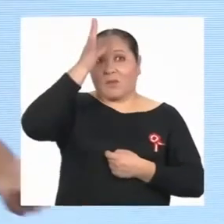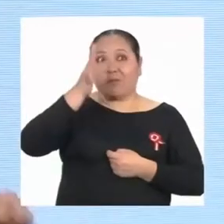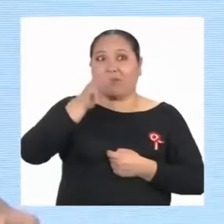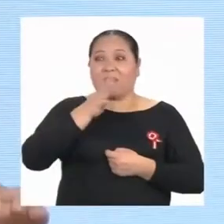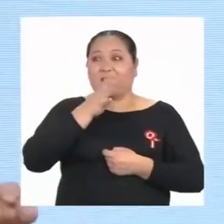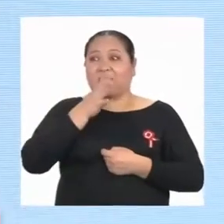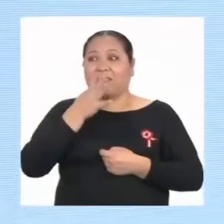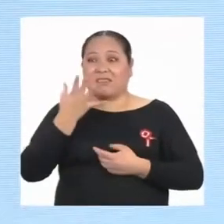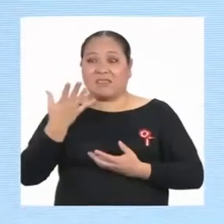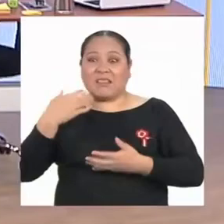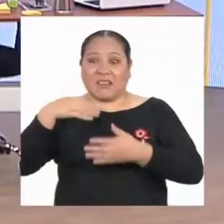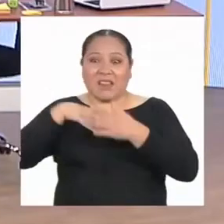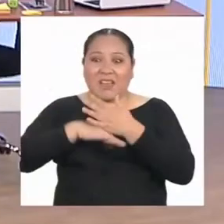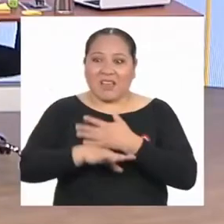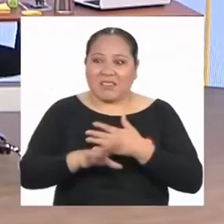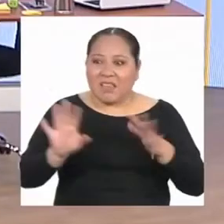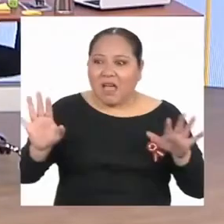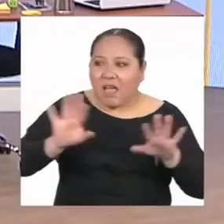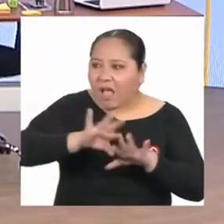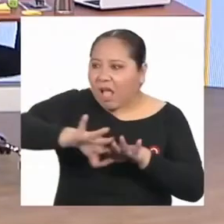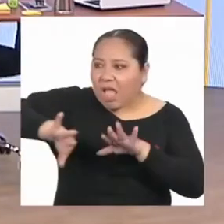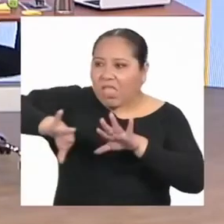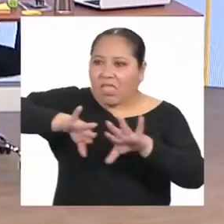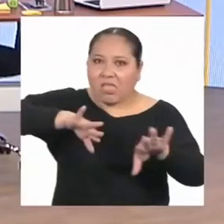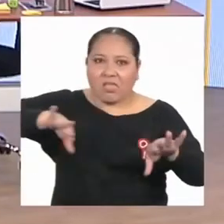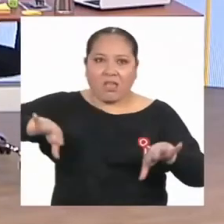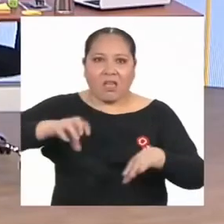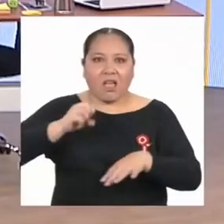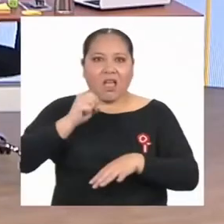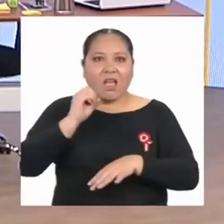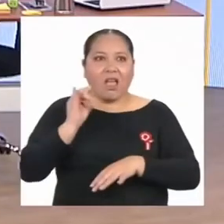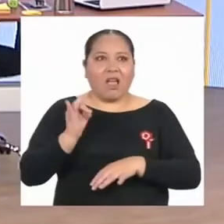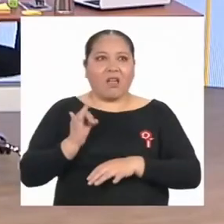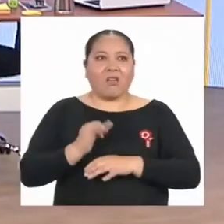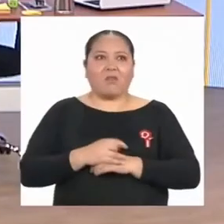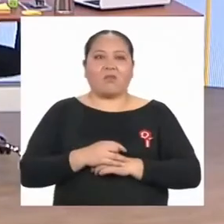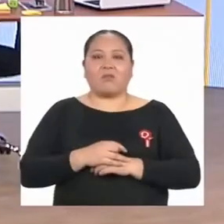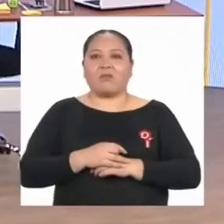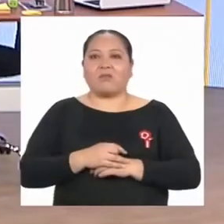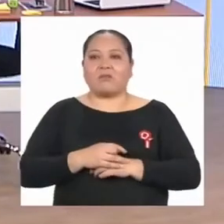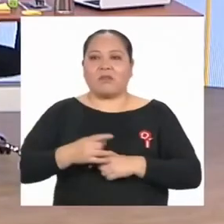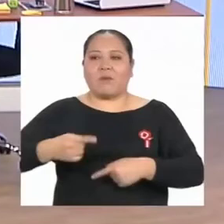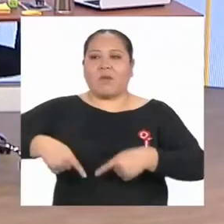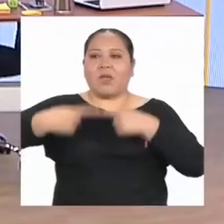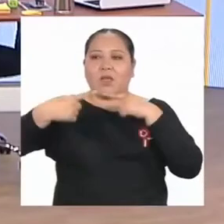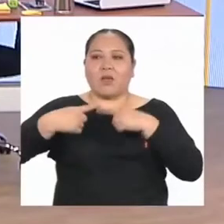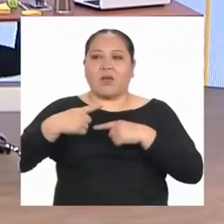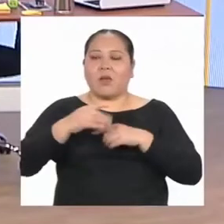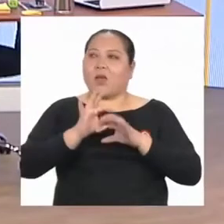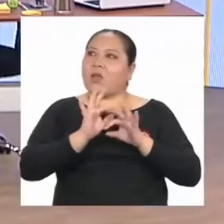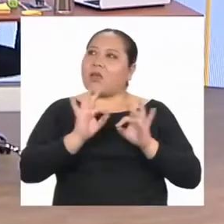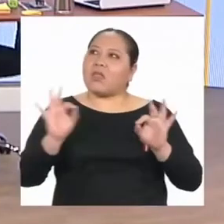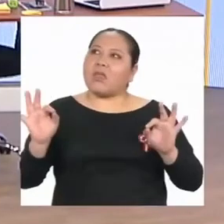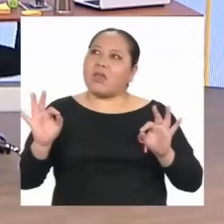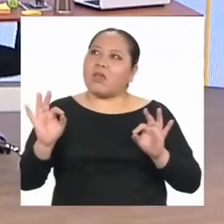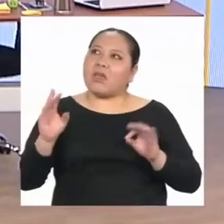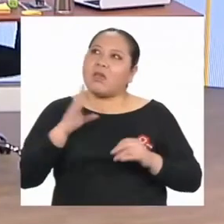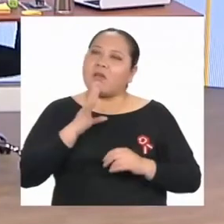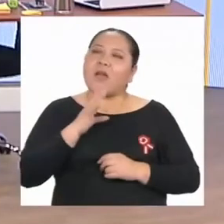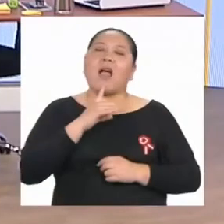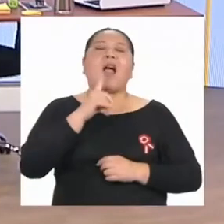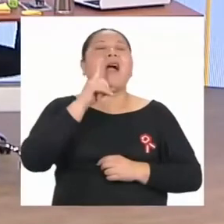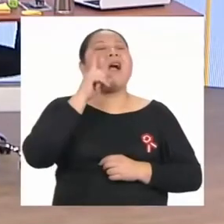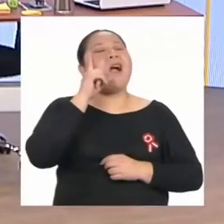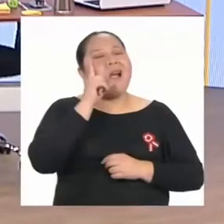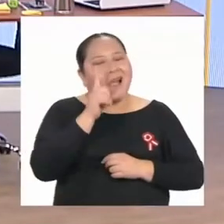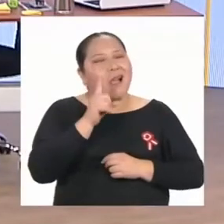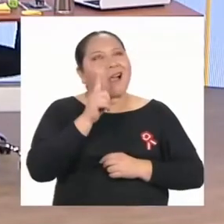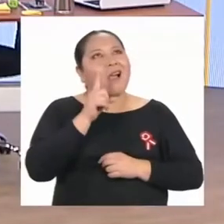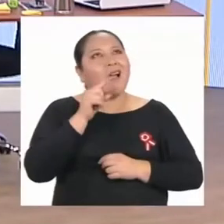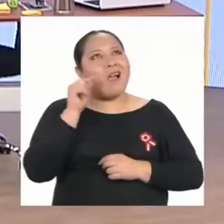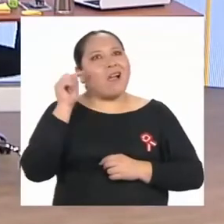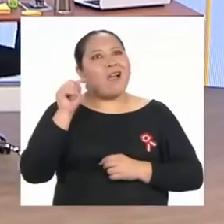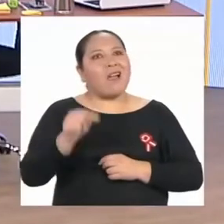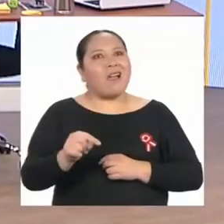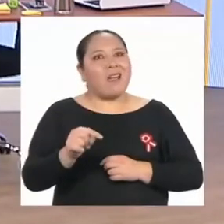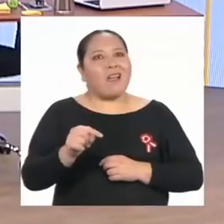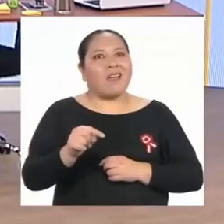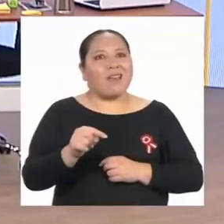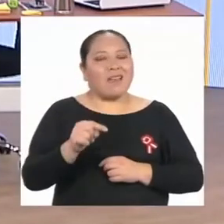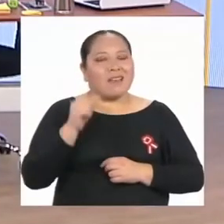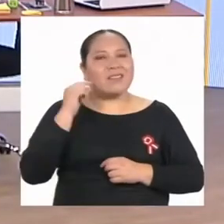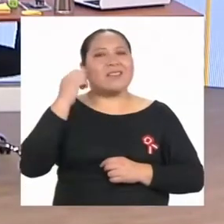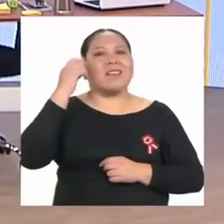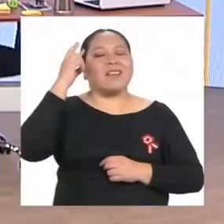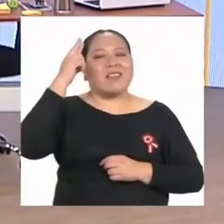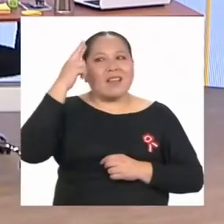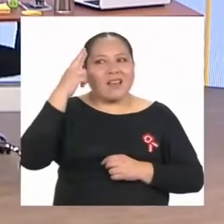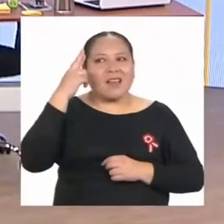tenían que intervenir. Algunos se pelearon para jamás volver a hablarse. ¡Ah! Me acabo de acordar que esa fue la razón por la